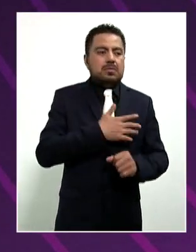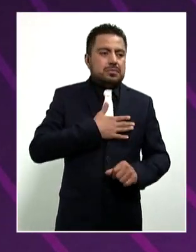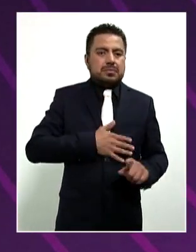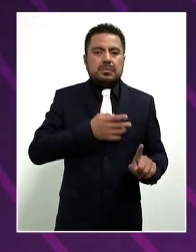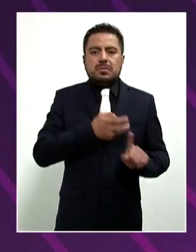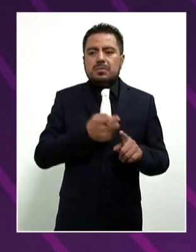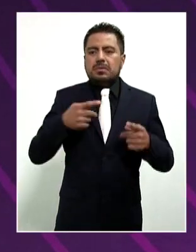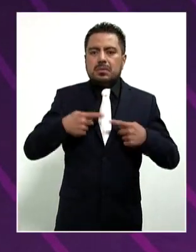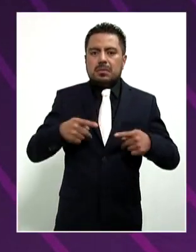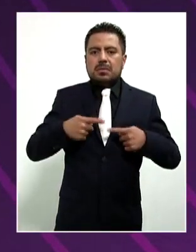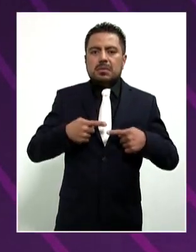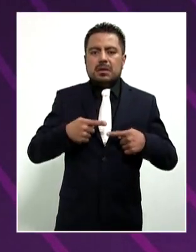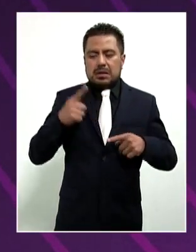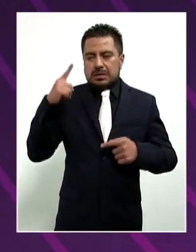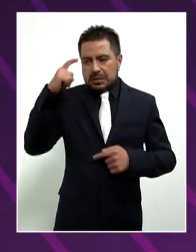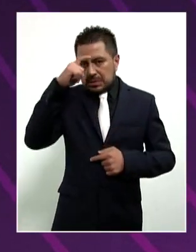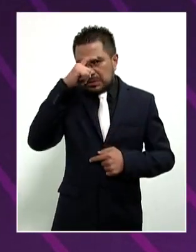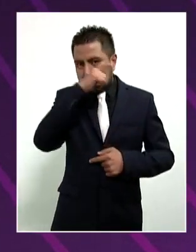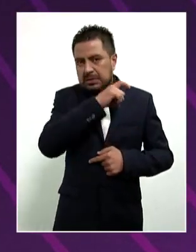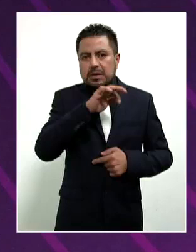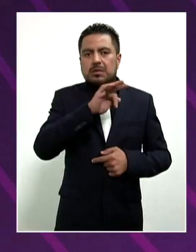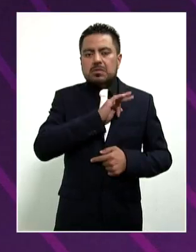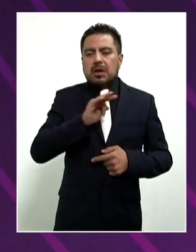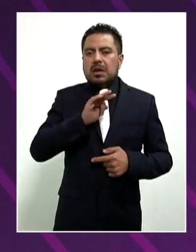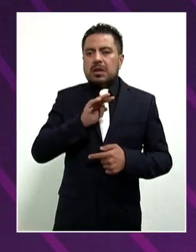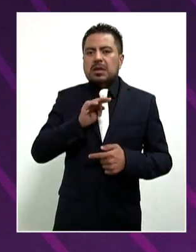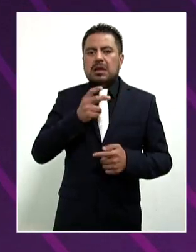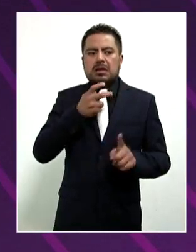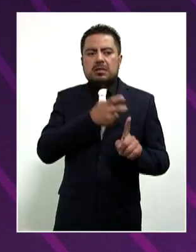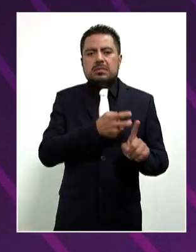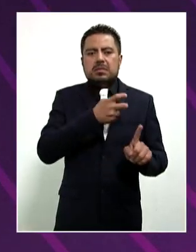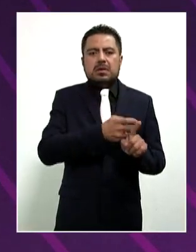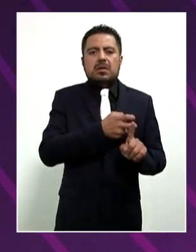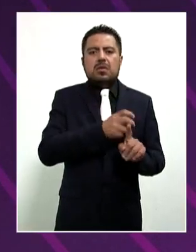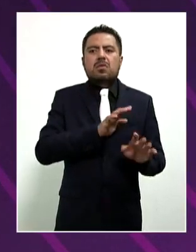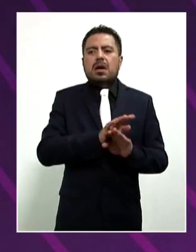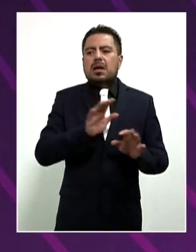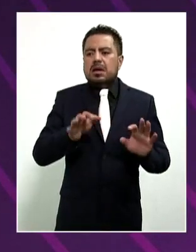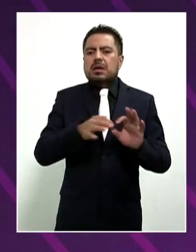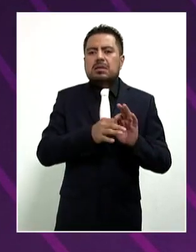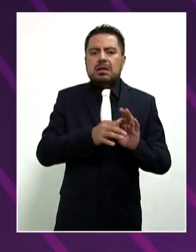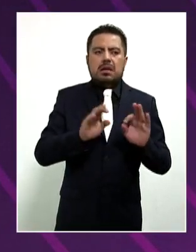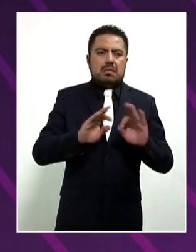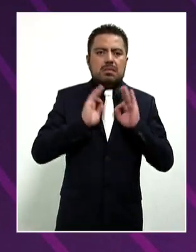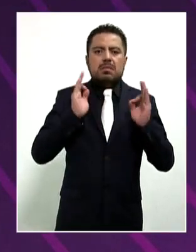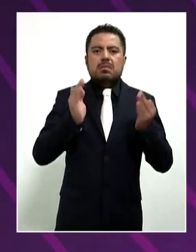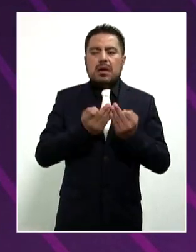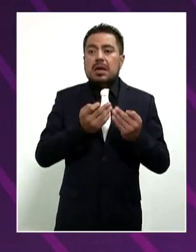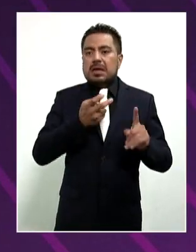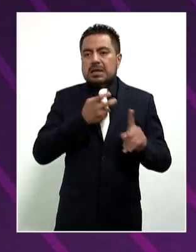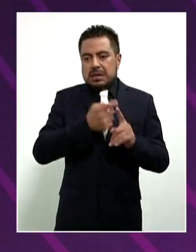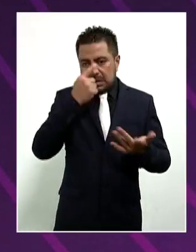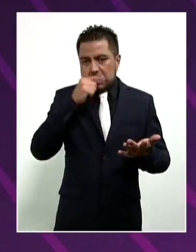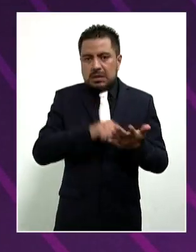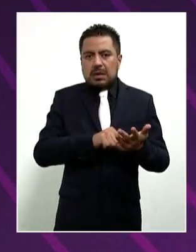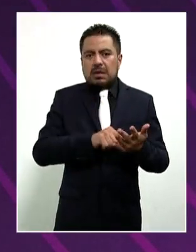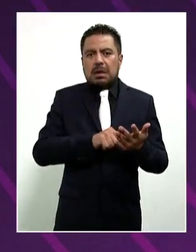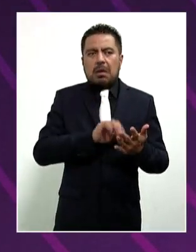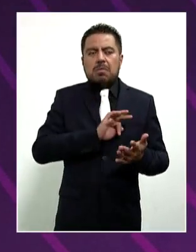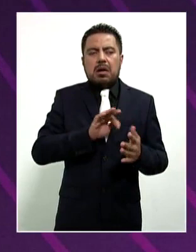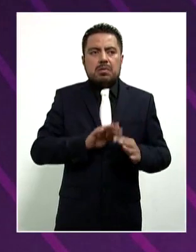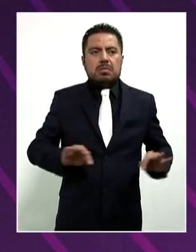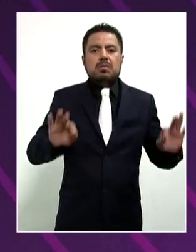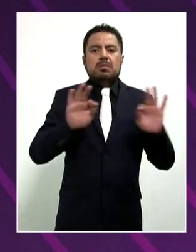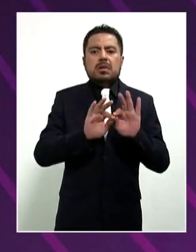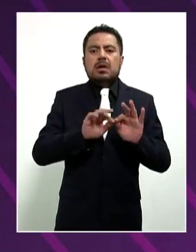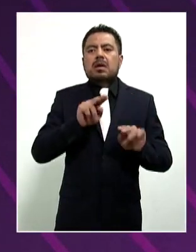justamente personas que difícilmente se les puede estar acusando de estar ligadas al crimen, etcétera. Esto creo que es fehaciente, es muy